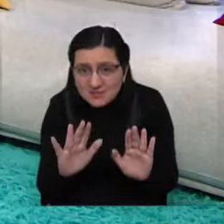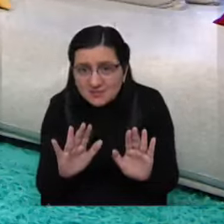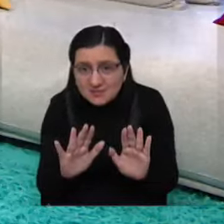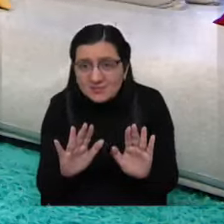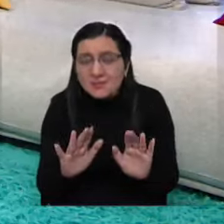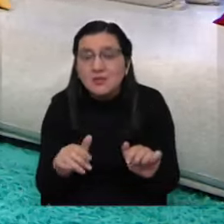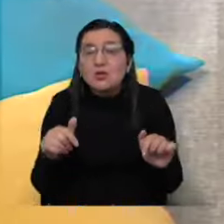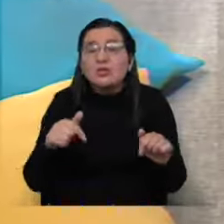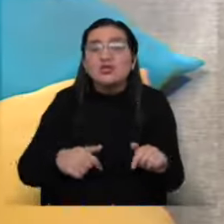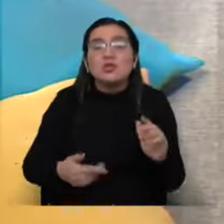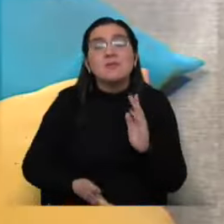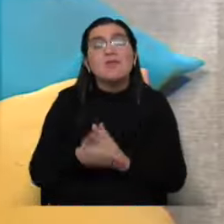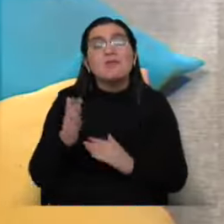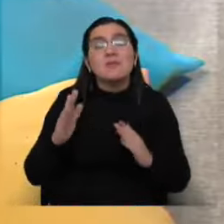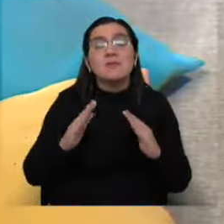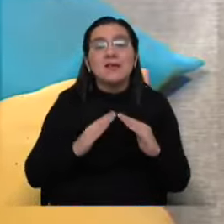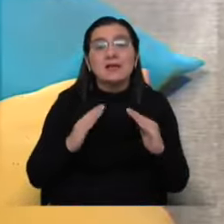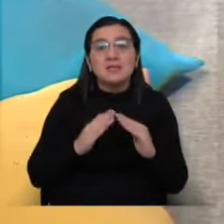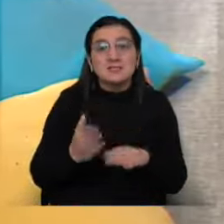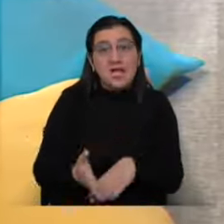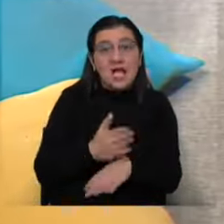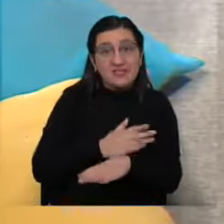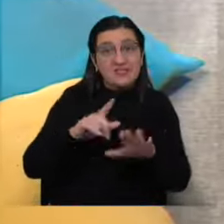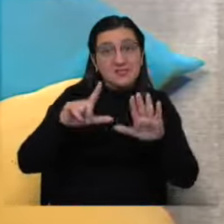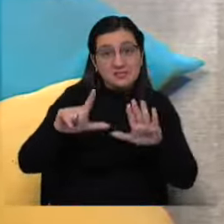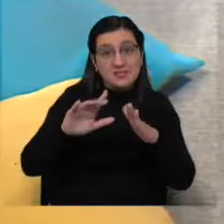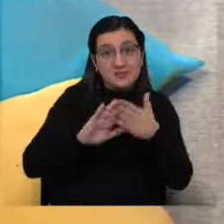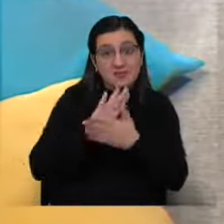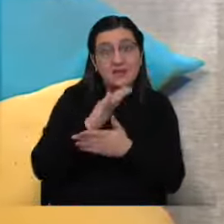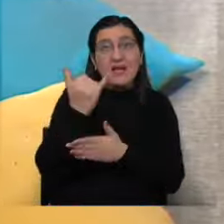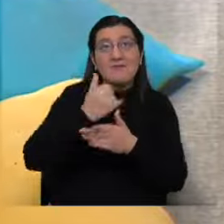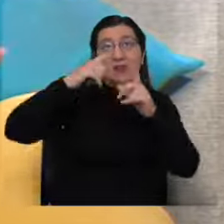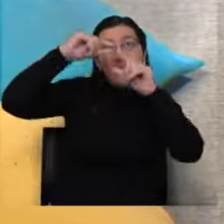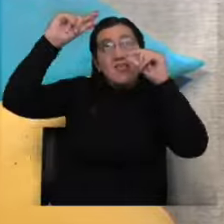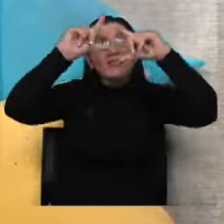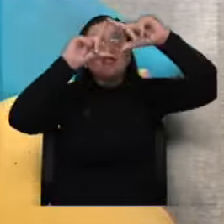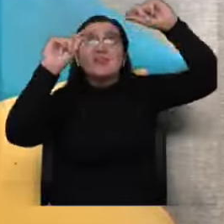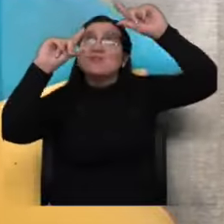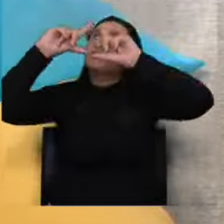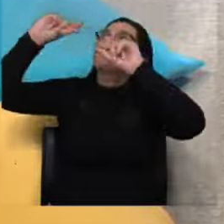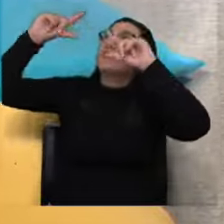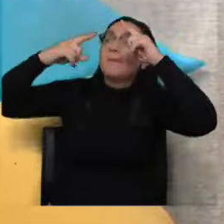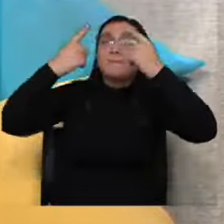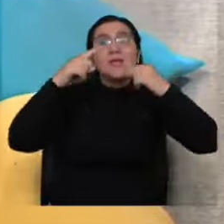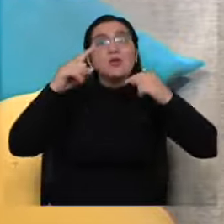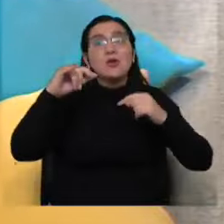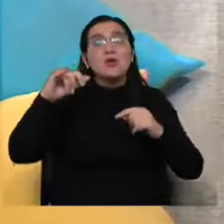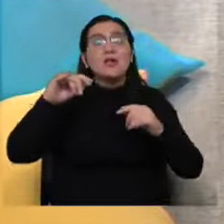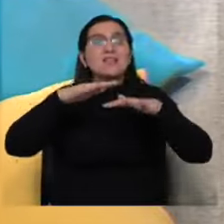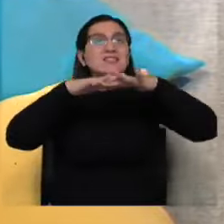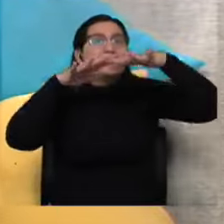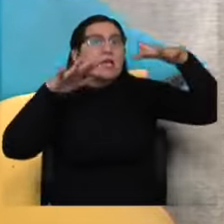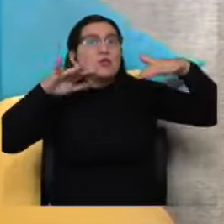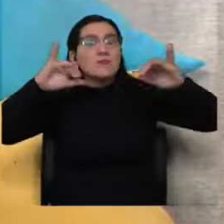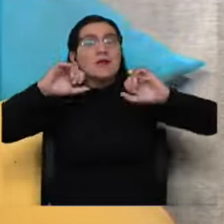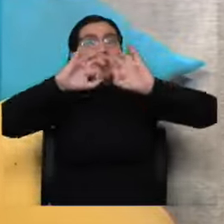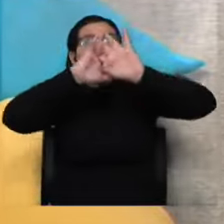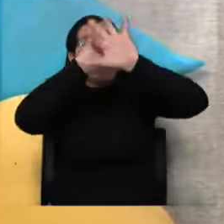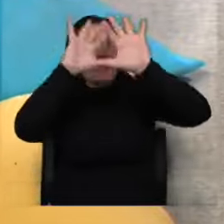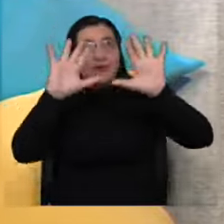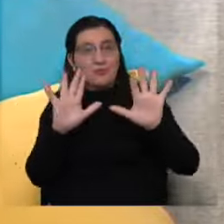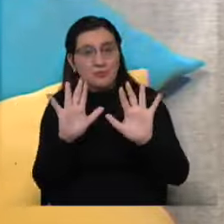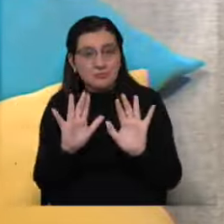claro hoy cuando salí de casa que eran como las un poquito antes de las 7 de la mañana había estrellas todavía pero ya estaba claro el cielo divino esta síntomas